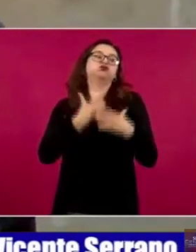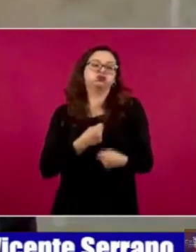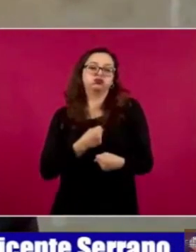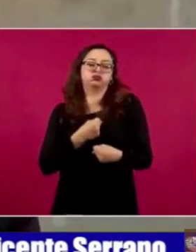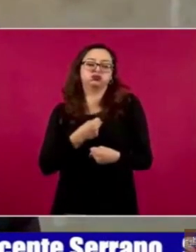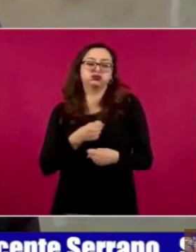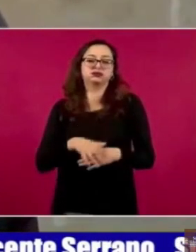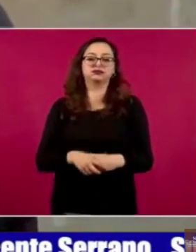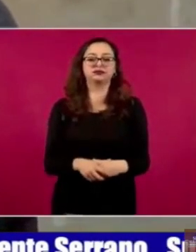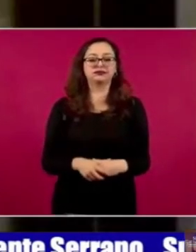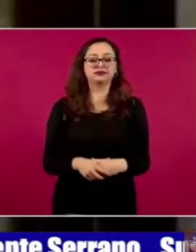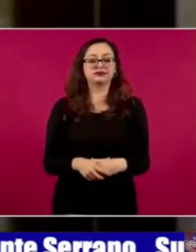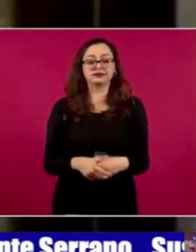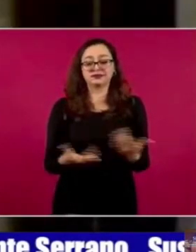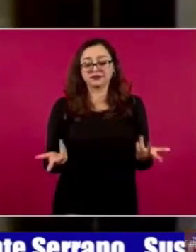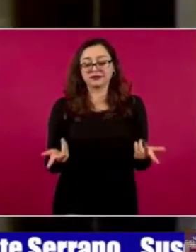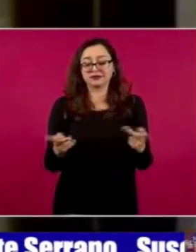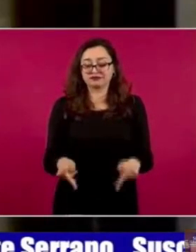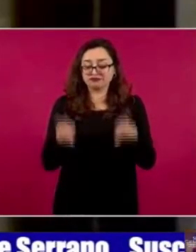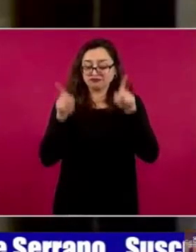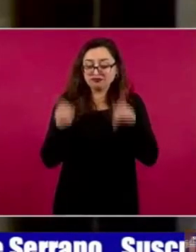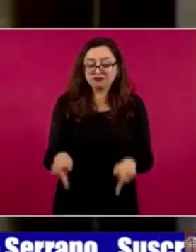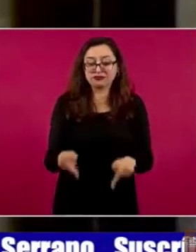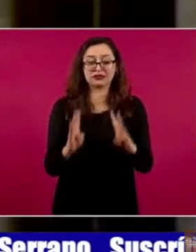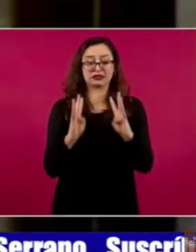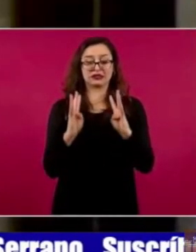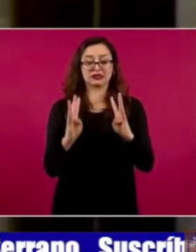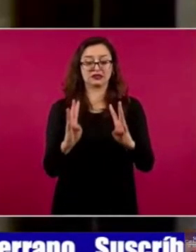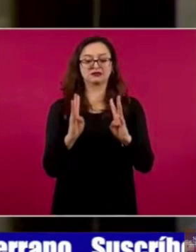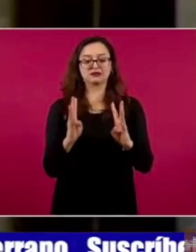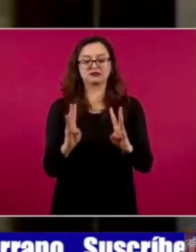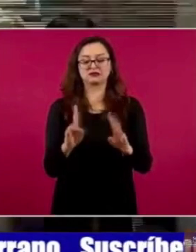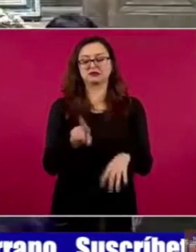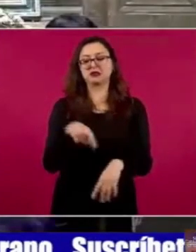fue muy parecido al